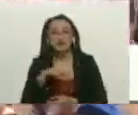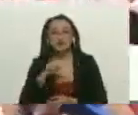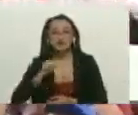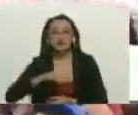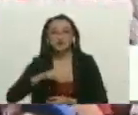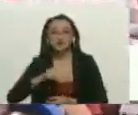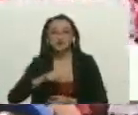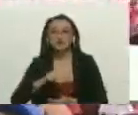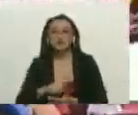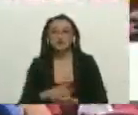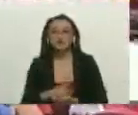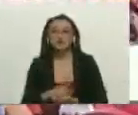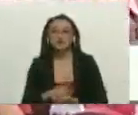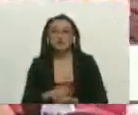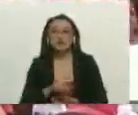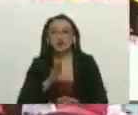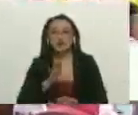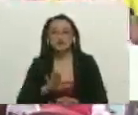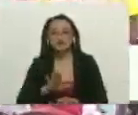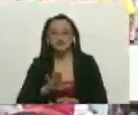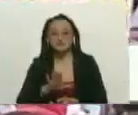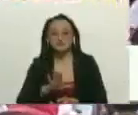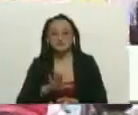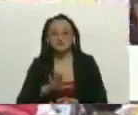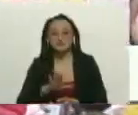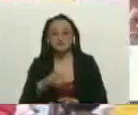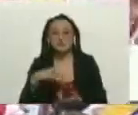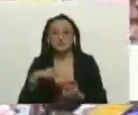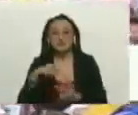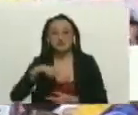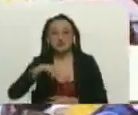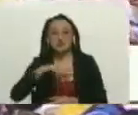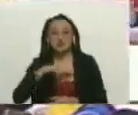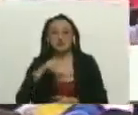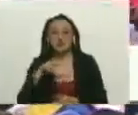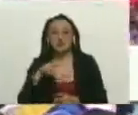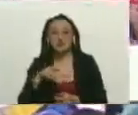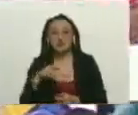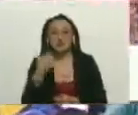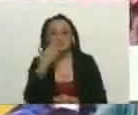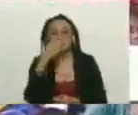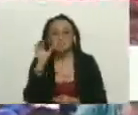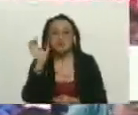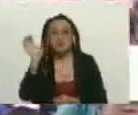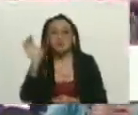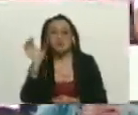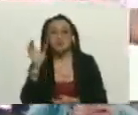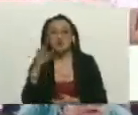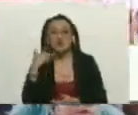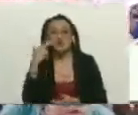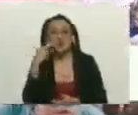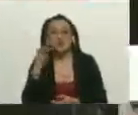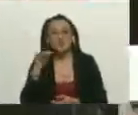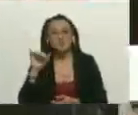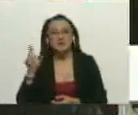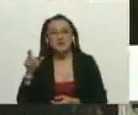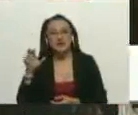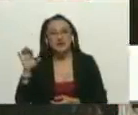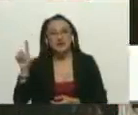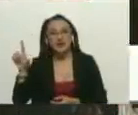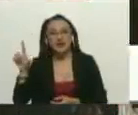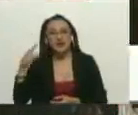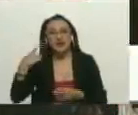queremos. Y así como hemos derrotado al imperio, y lo hizo el Negro Miguel, y lo hizo el